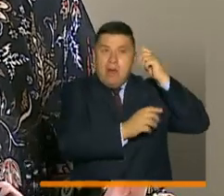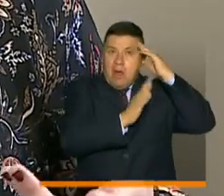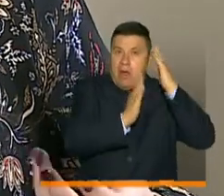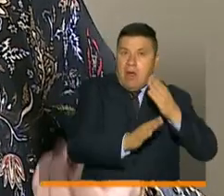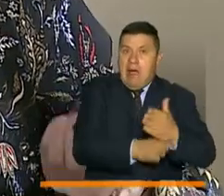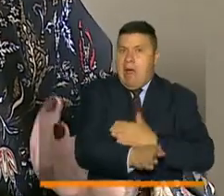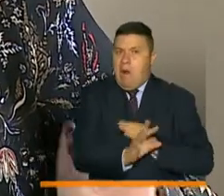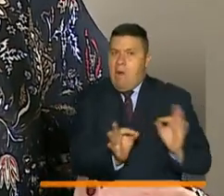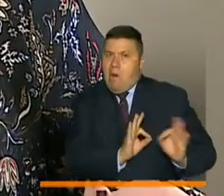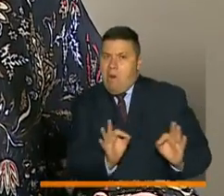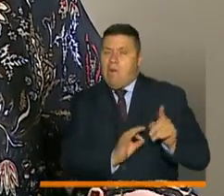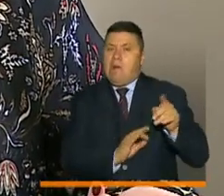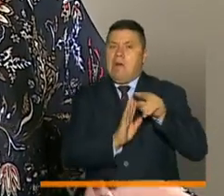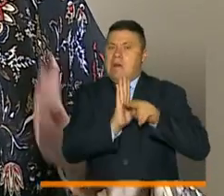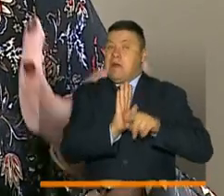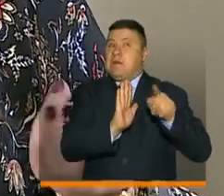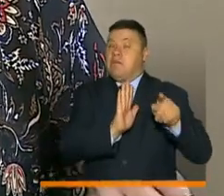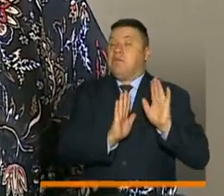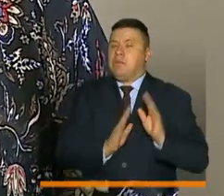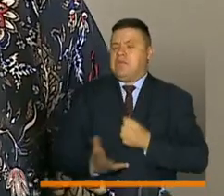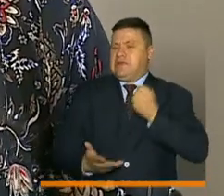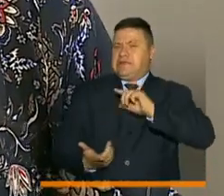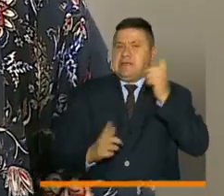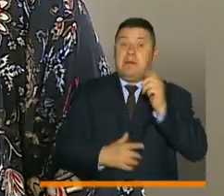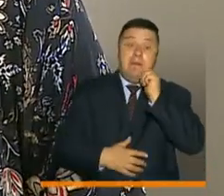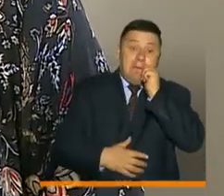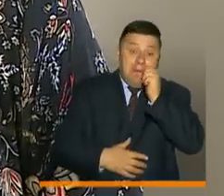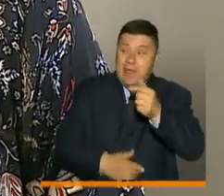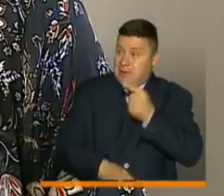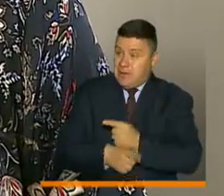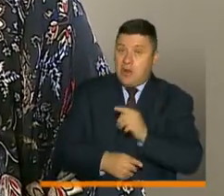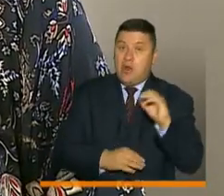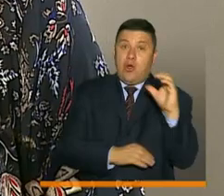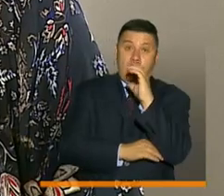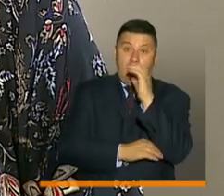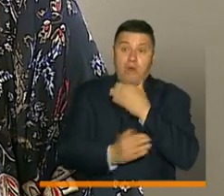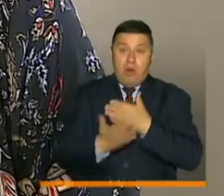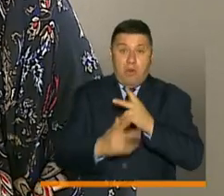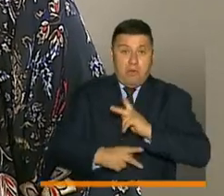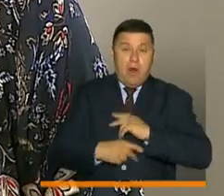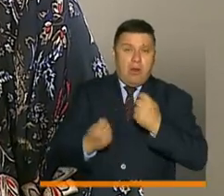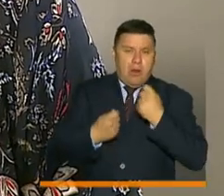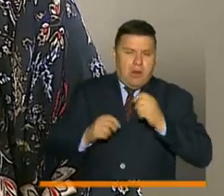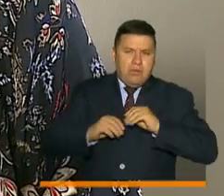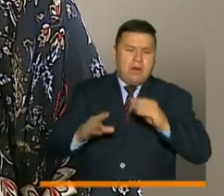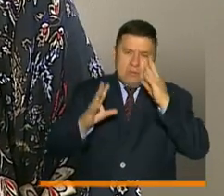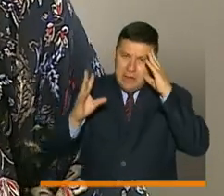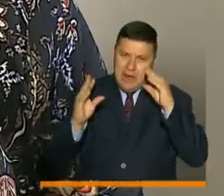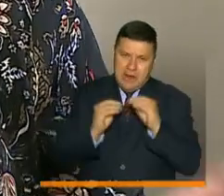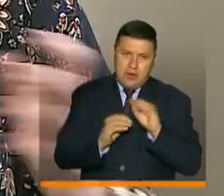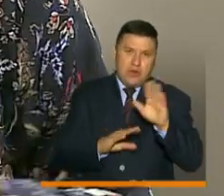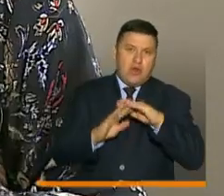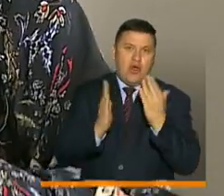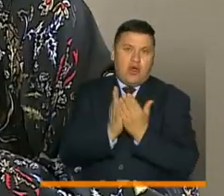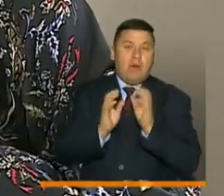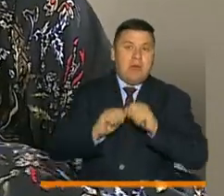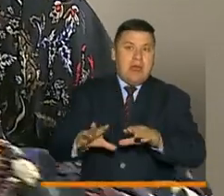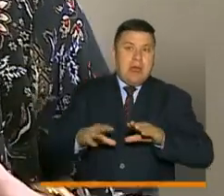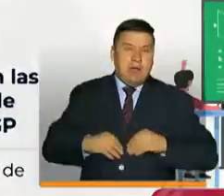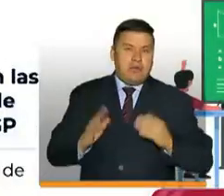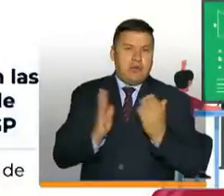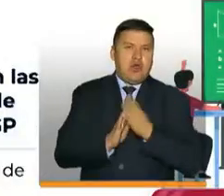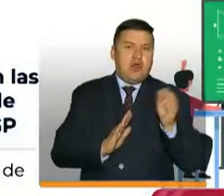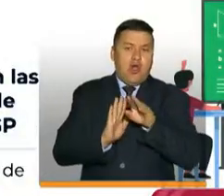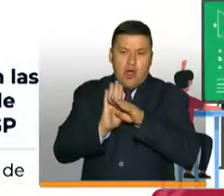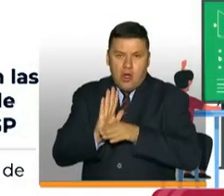adquisiciones oportunas, que son muy necesarias. Justamente mañana, presidente, con Colombia Compra Eficiente lanzamos un acuerdo marco para que los colegios puedan adquirir